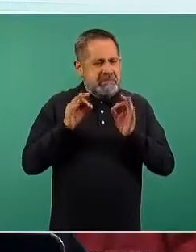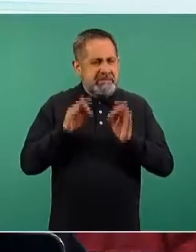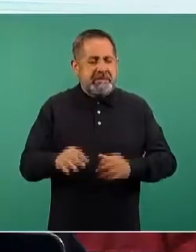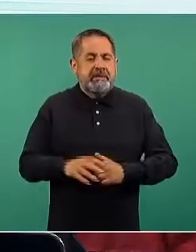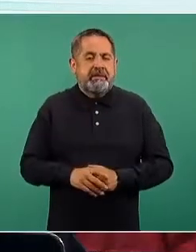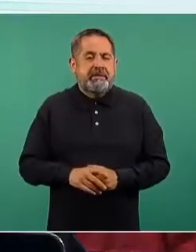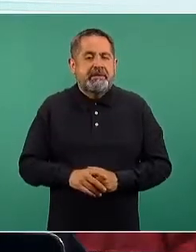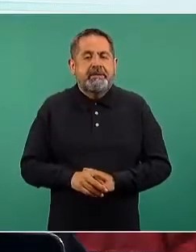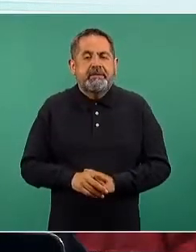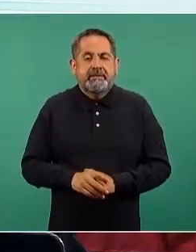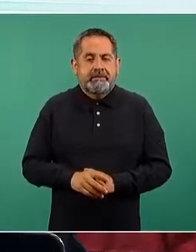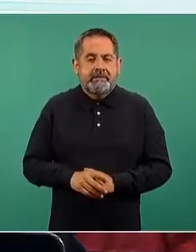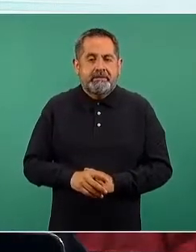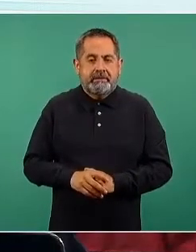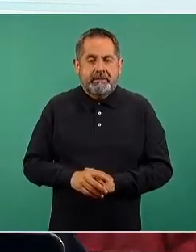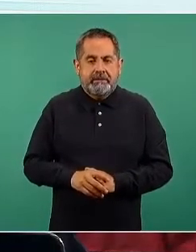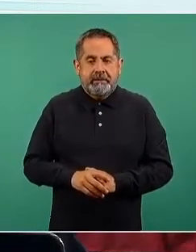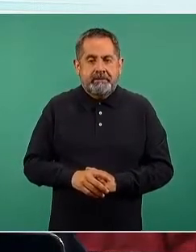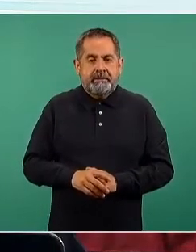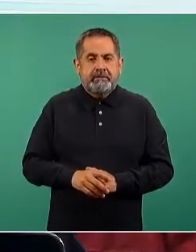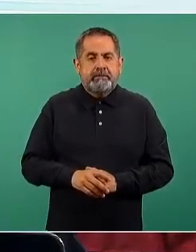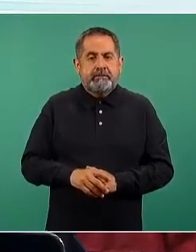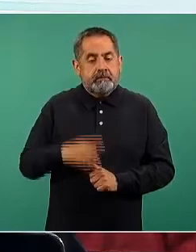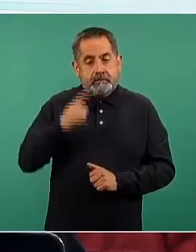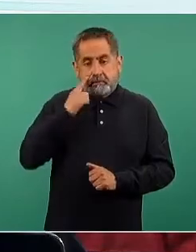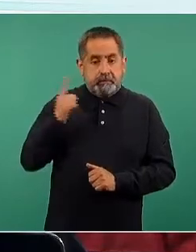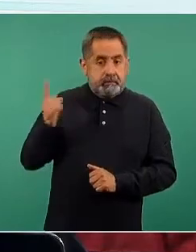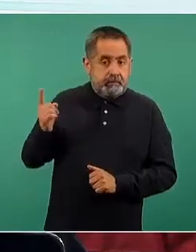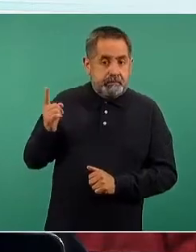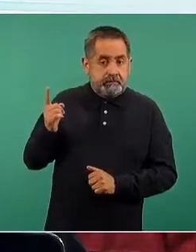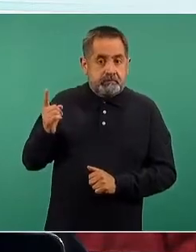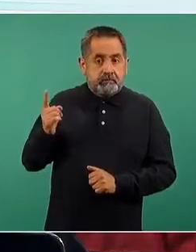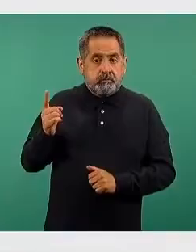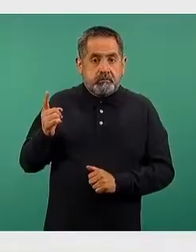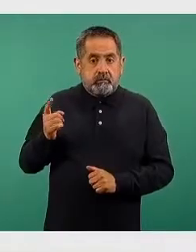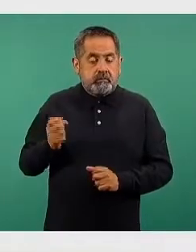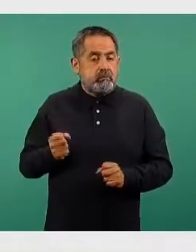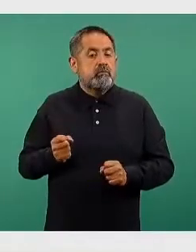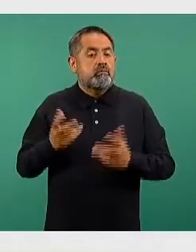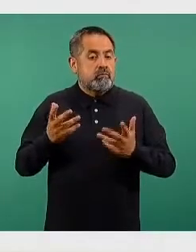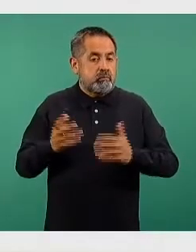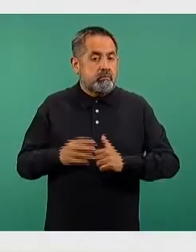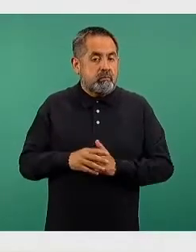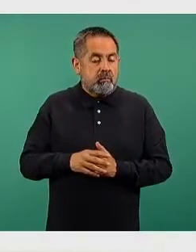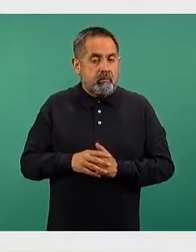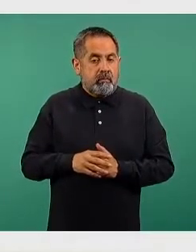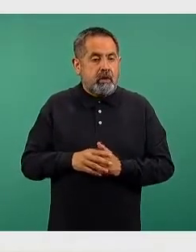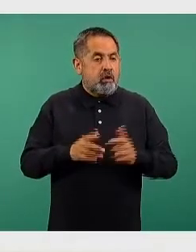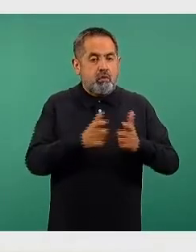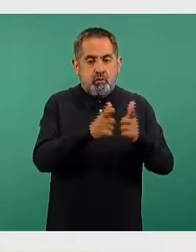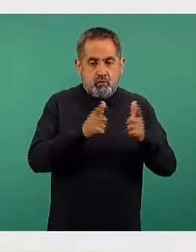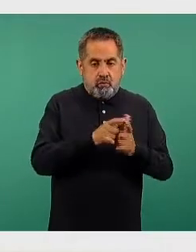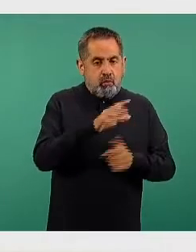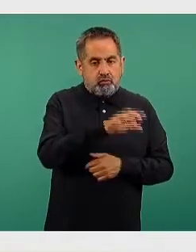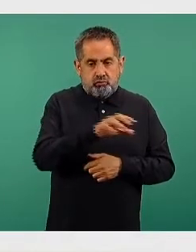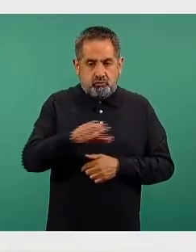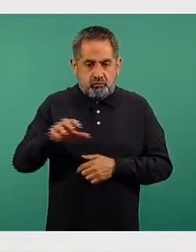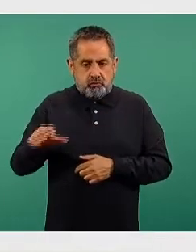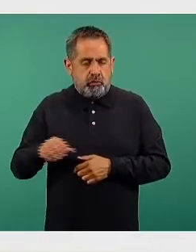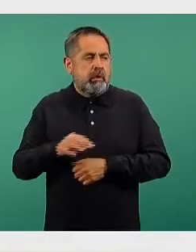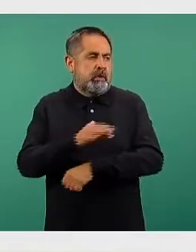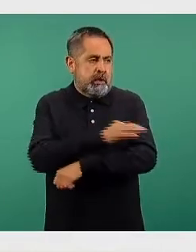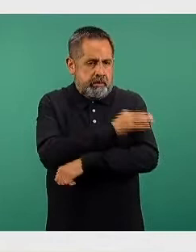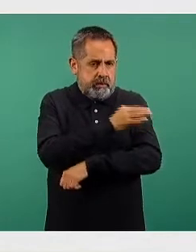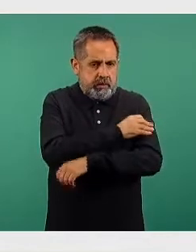Si vemos la siguiente diapositiva, actualizamos también por obviamente grupos poblacionales que sabemos están